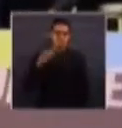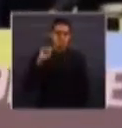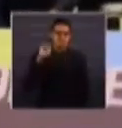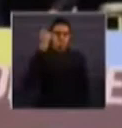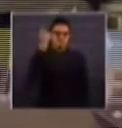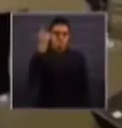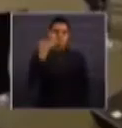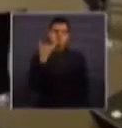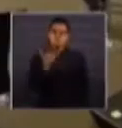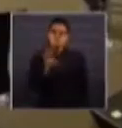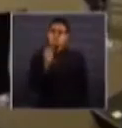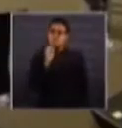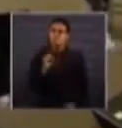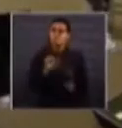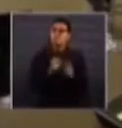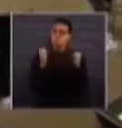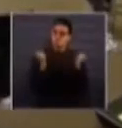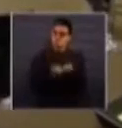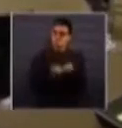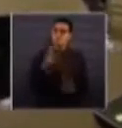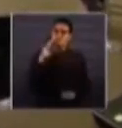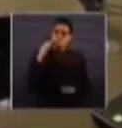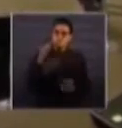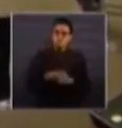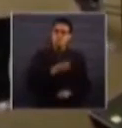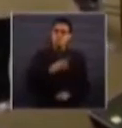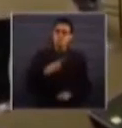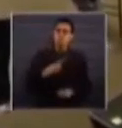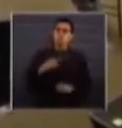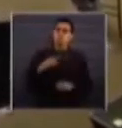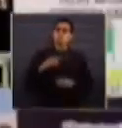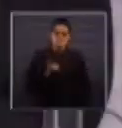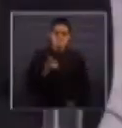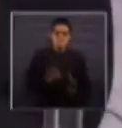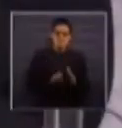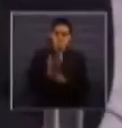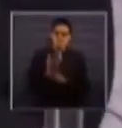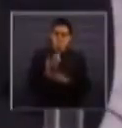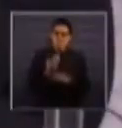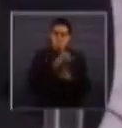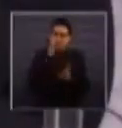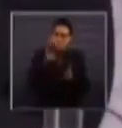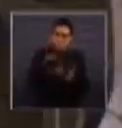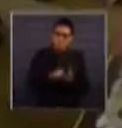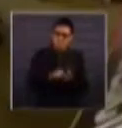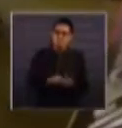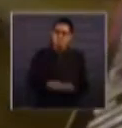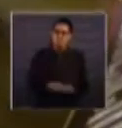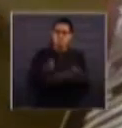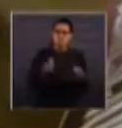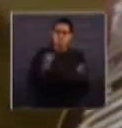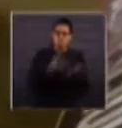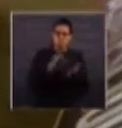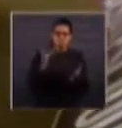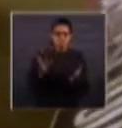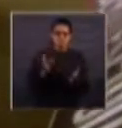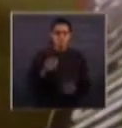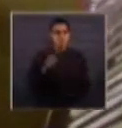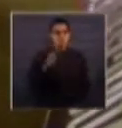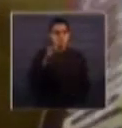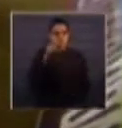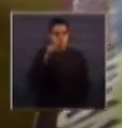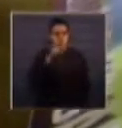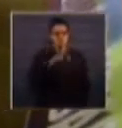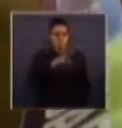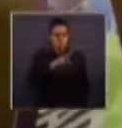también la sociedad civil responsable tiene que jugar un rol muy importante. Usted tuvo la oportunidad de conocer polígonos,